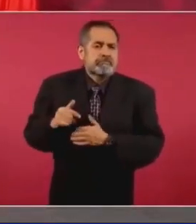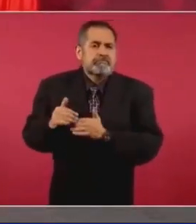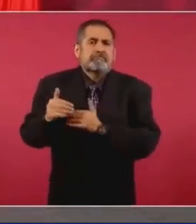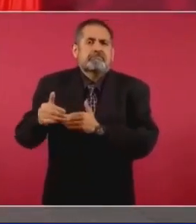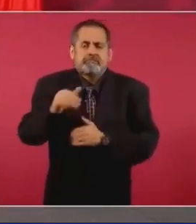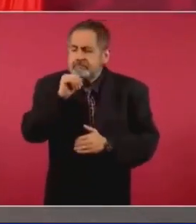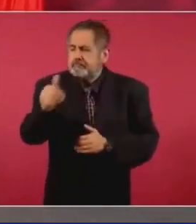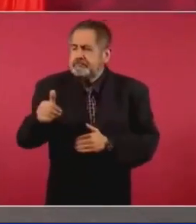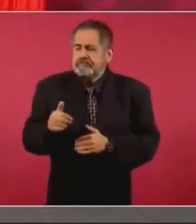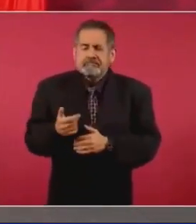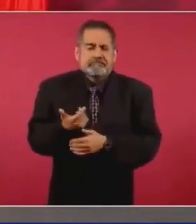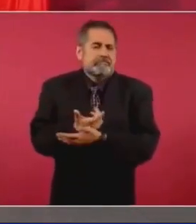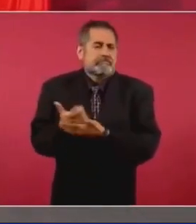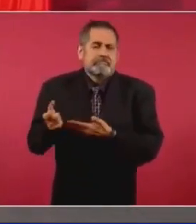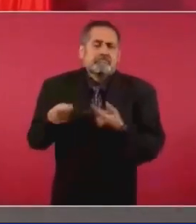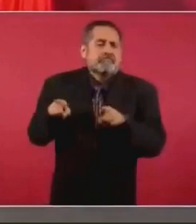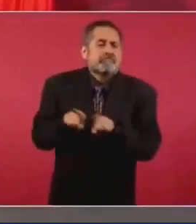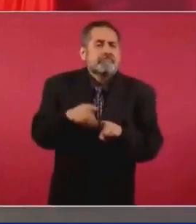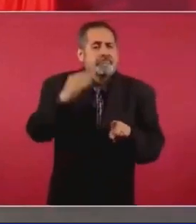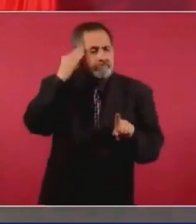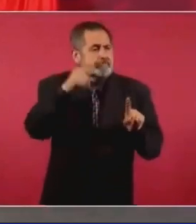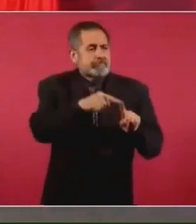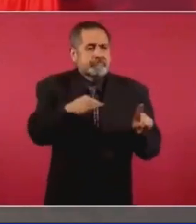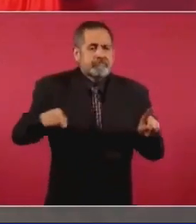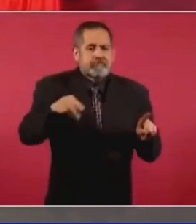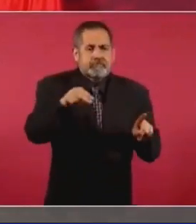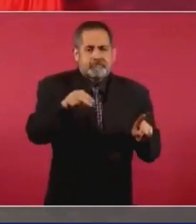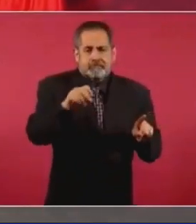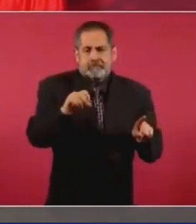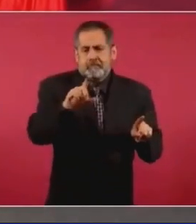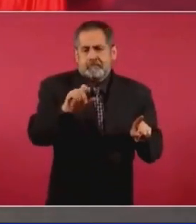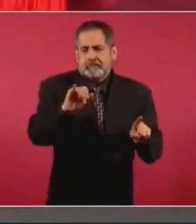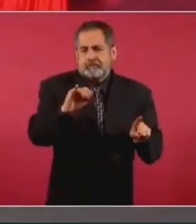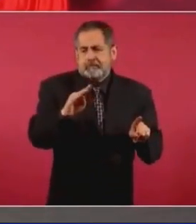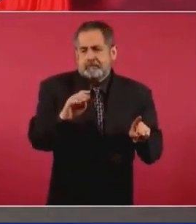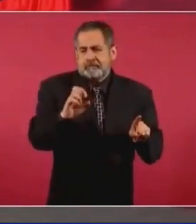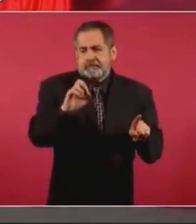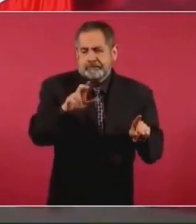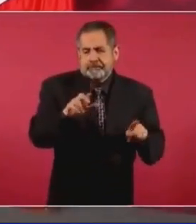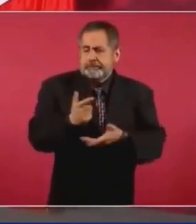durante el periodo neoliberal. Eso también